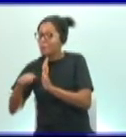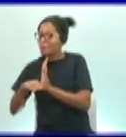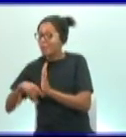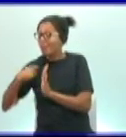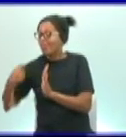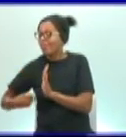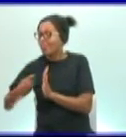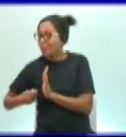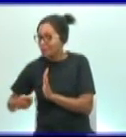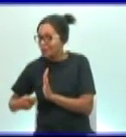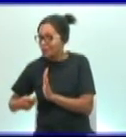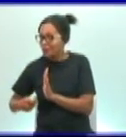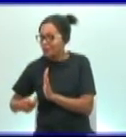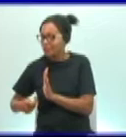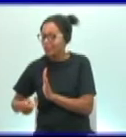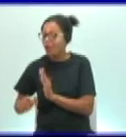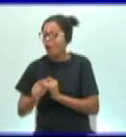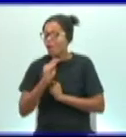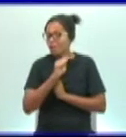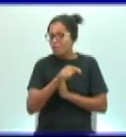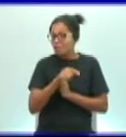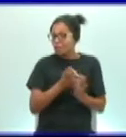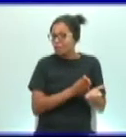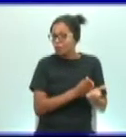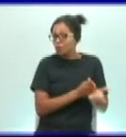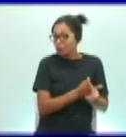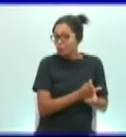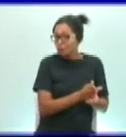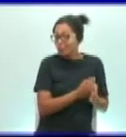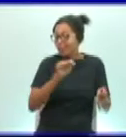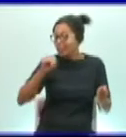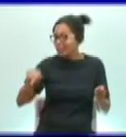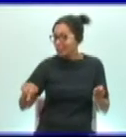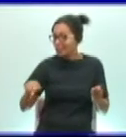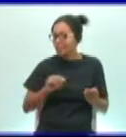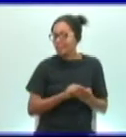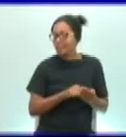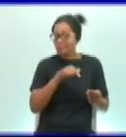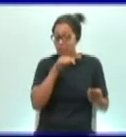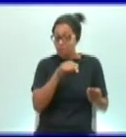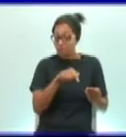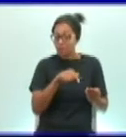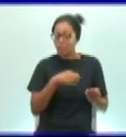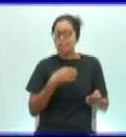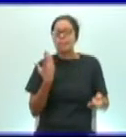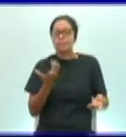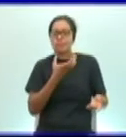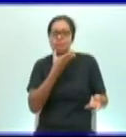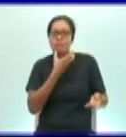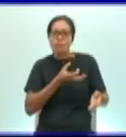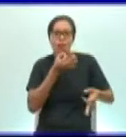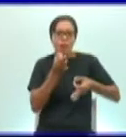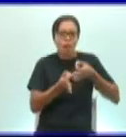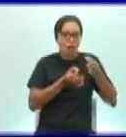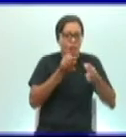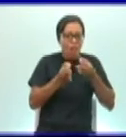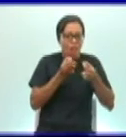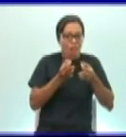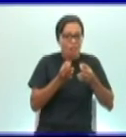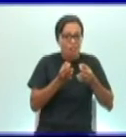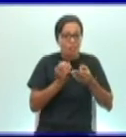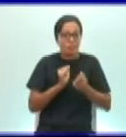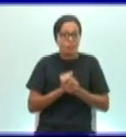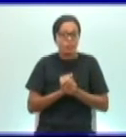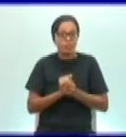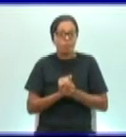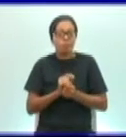una continuidad de la historia me absolverá, porque Fidel aquí, ¿qué explica? Sobre todas las cosas que está explicando Fidel, de que allí